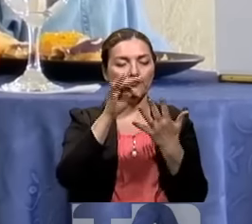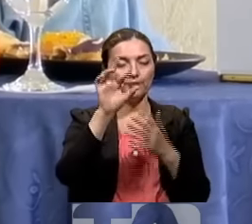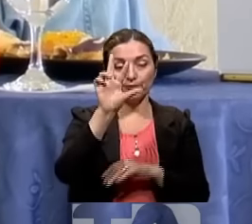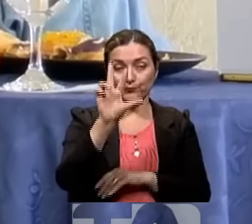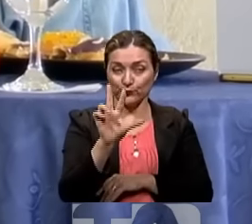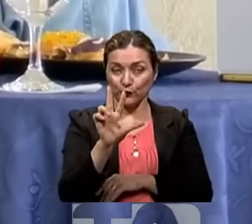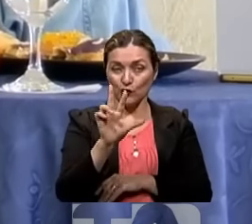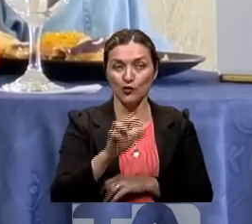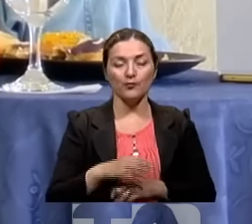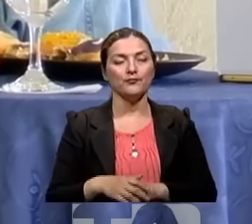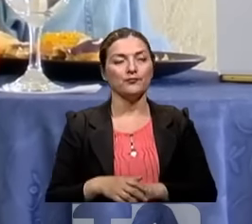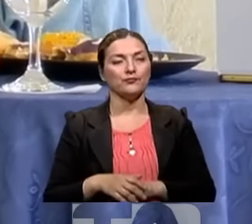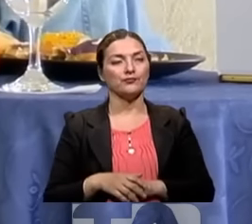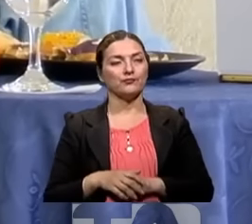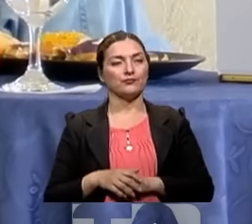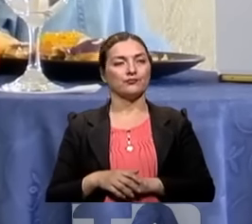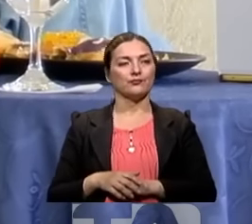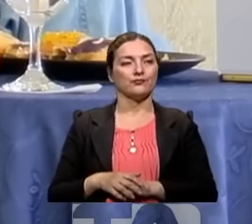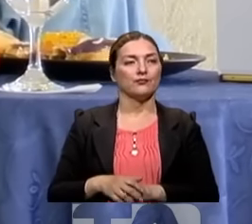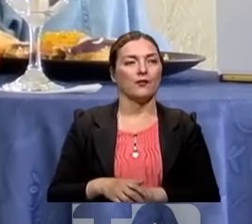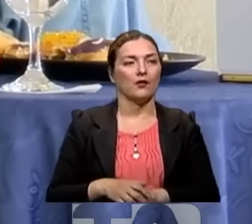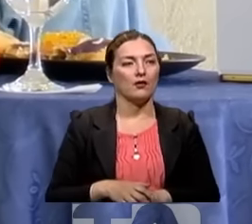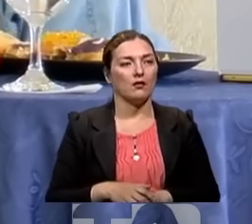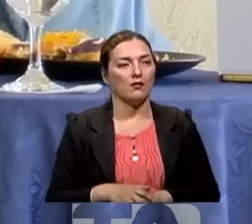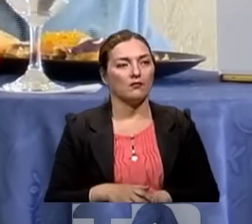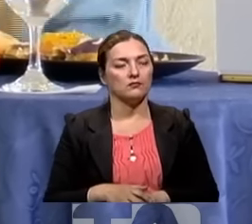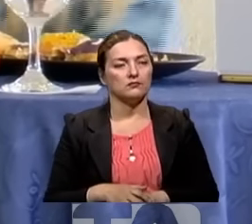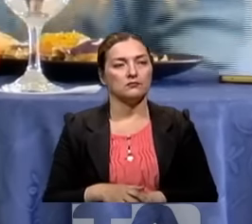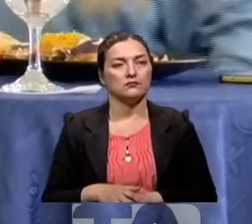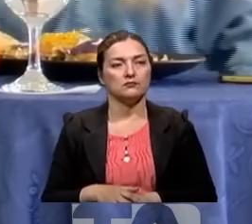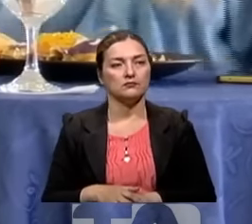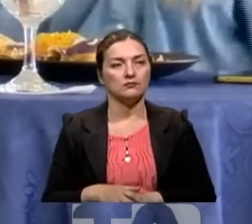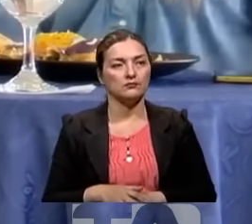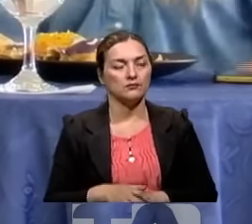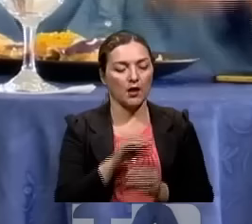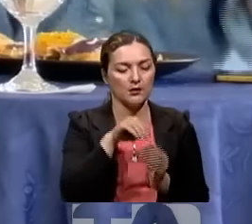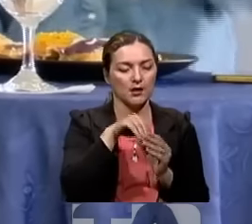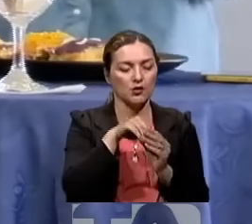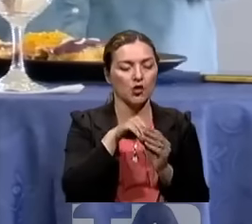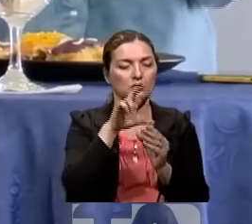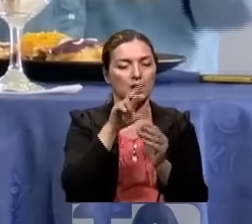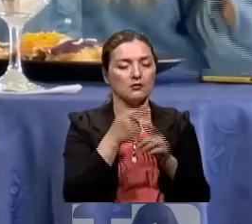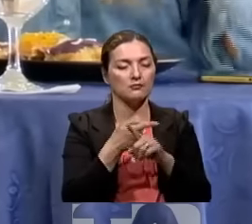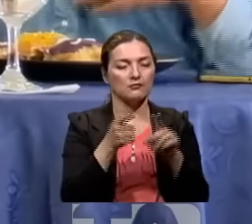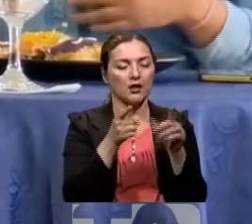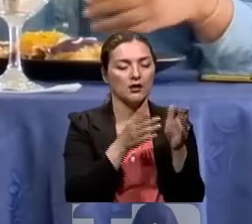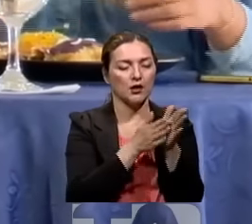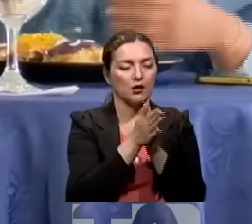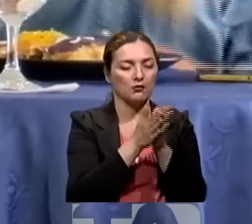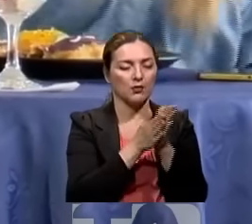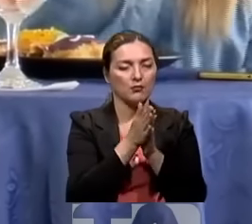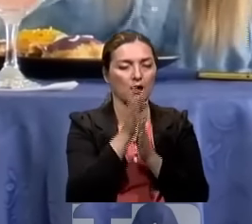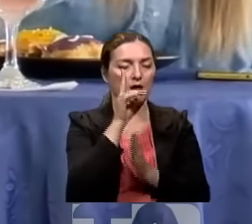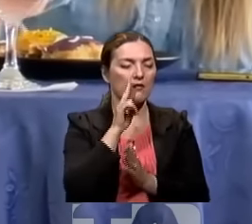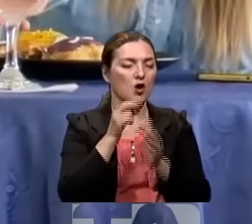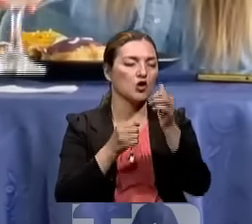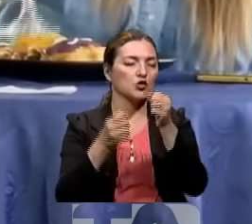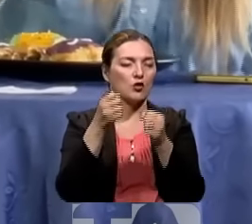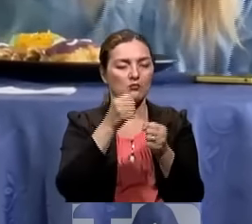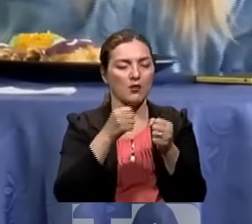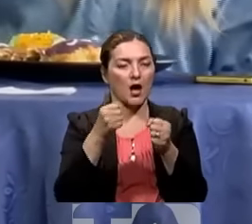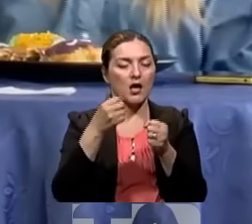las que se ofreció el día de hoy, con tres distintos tipos de relleno de choco avellanas, de manjar y de higos